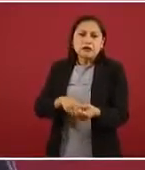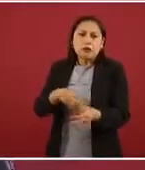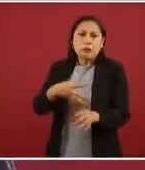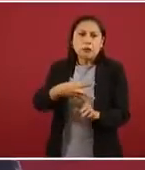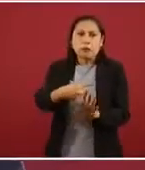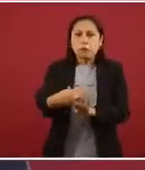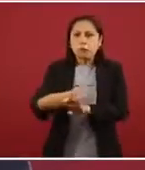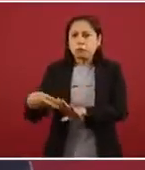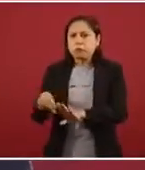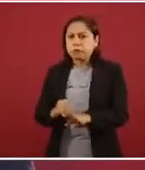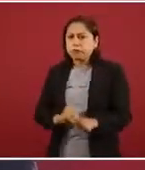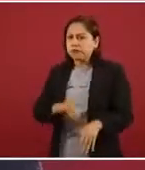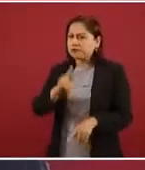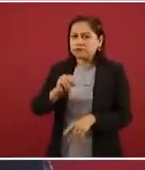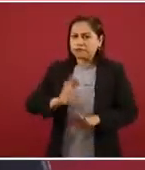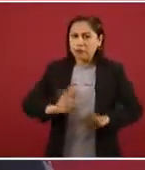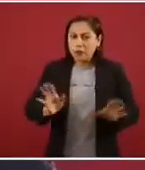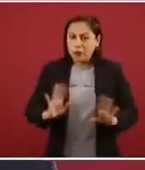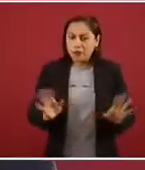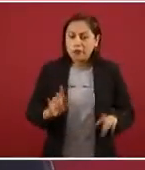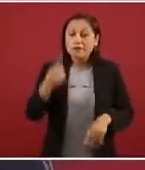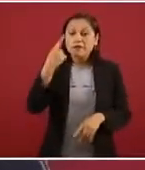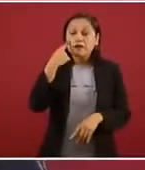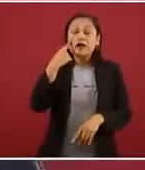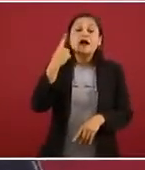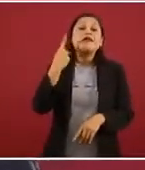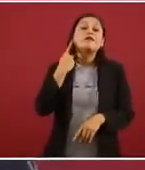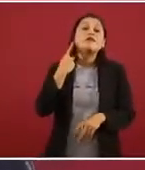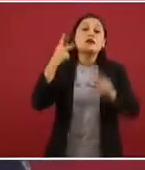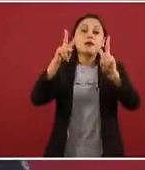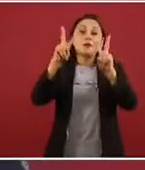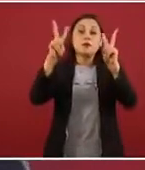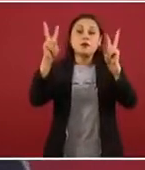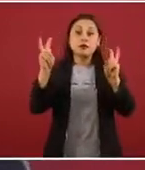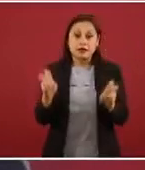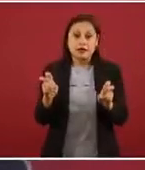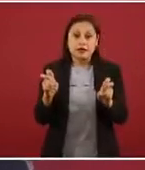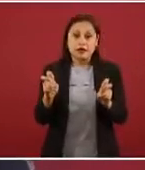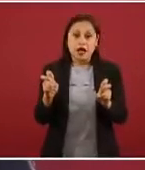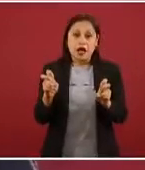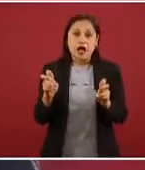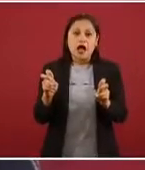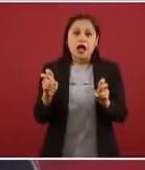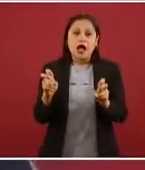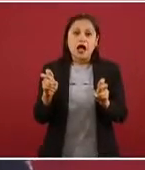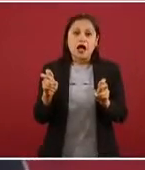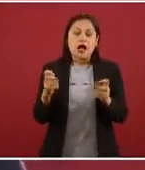Sí, la política se entiende como el oficio